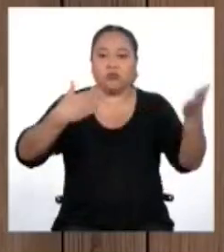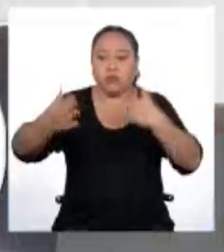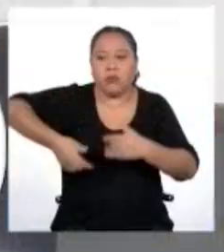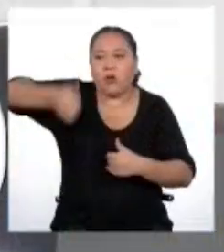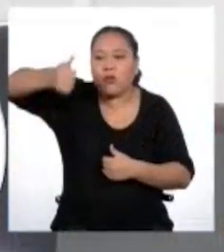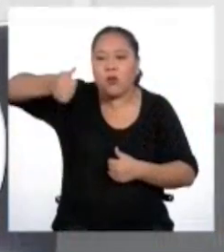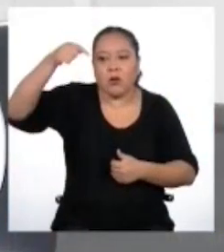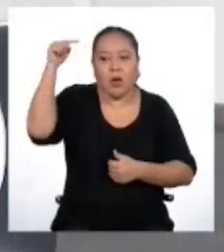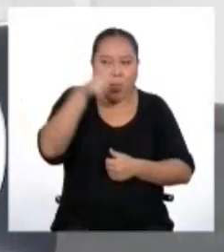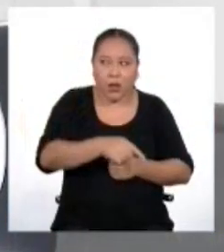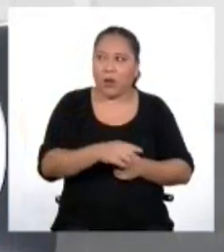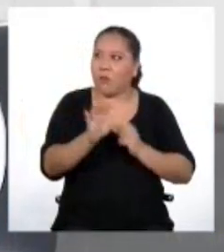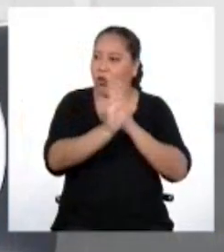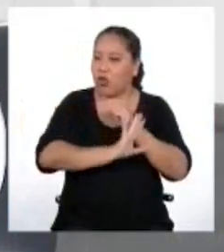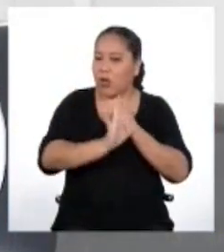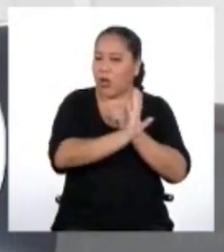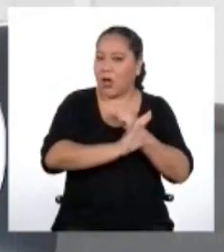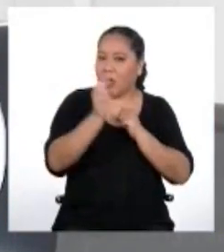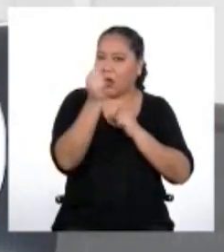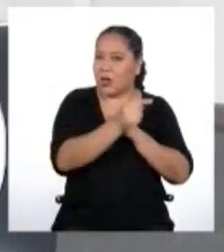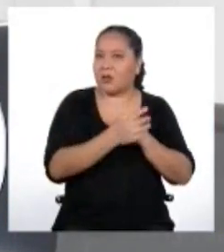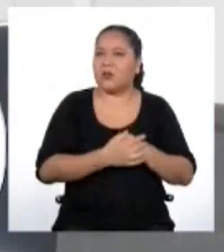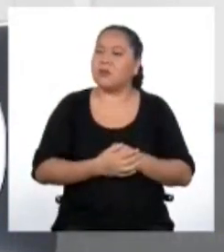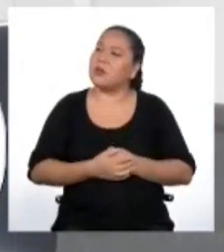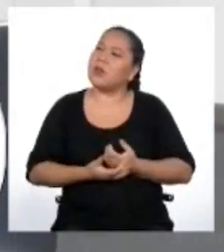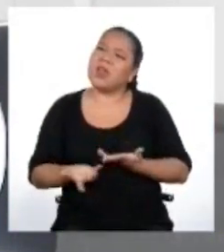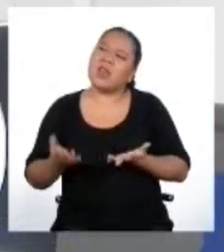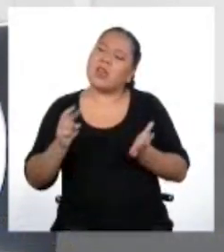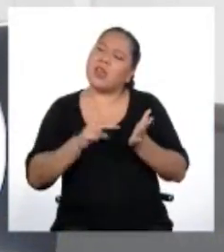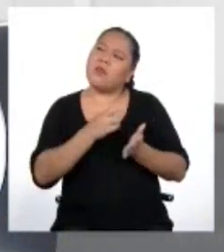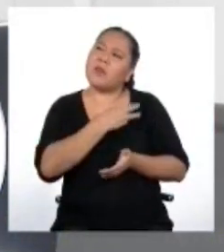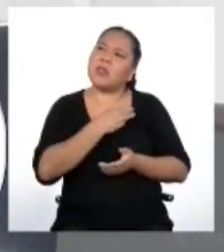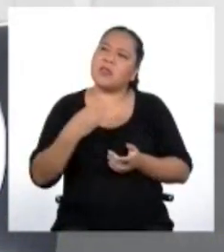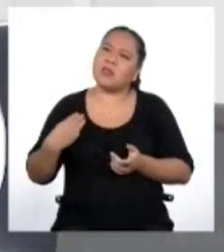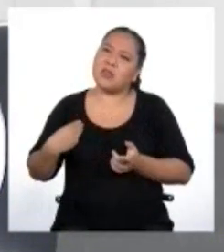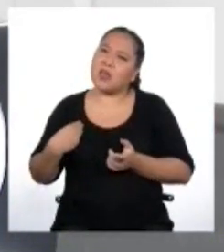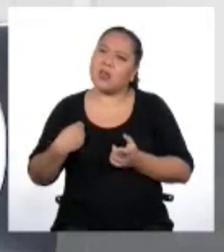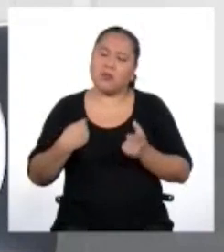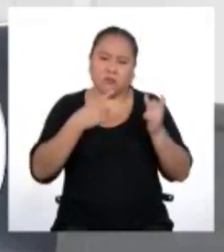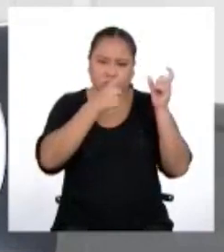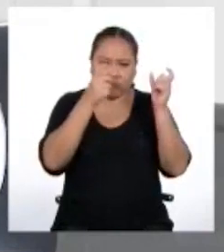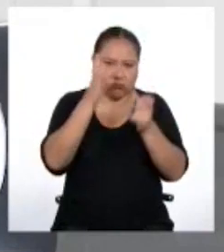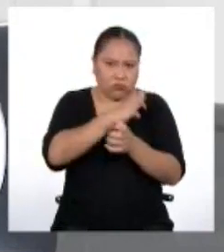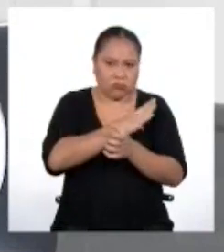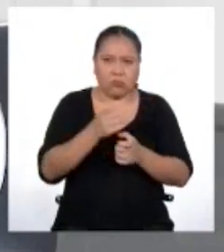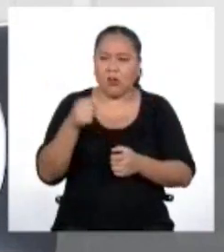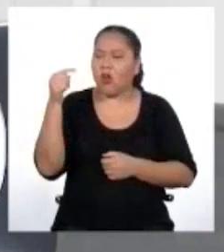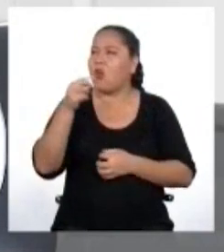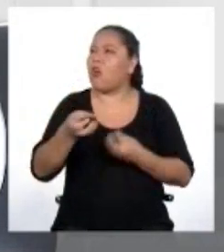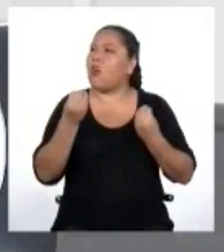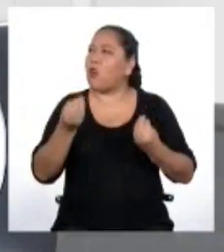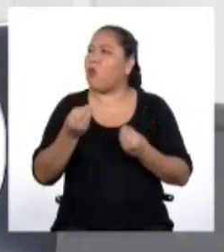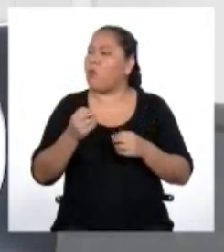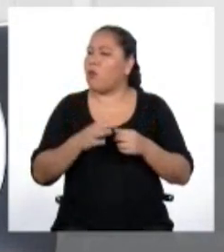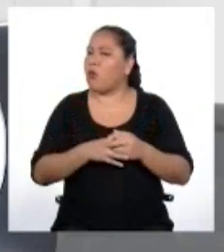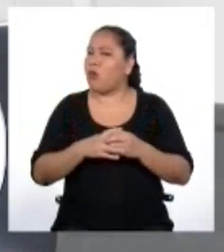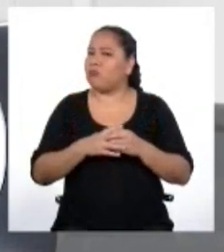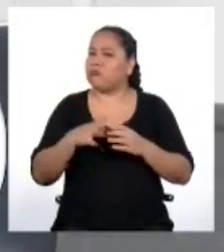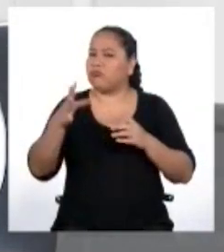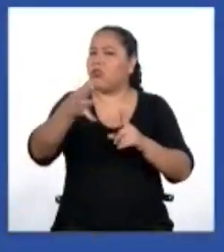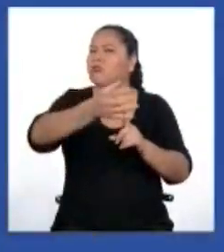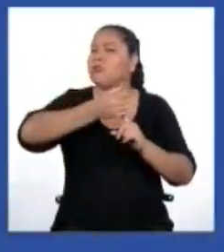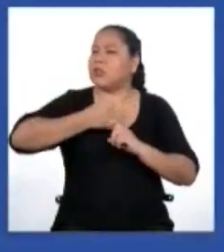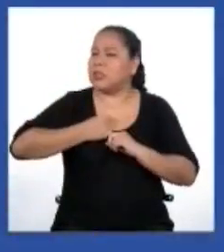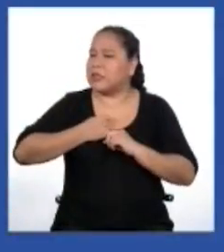tema. ¡Wow! ¿Y qué hay del Ministerio Público? ¿Ellos cómo hacen para que nuestros derechos se sigan cumpliendo en ese estado